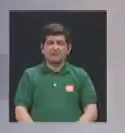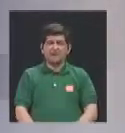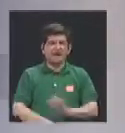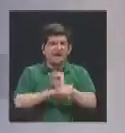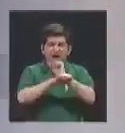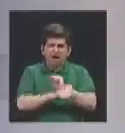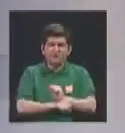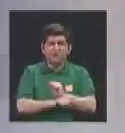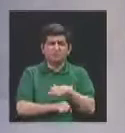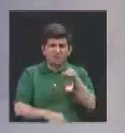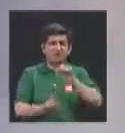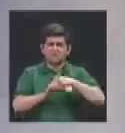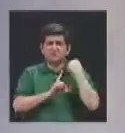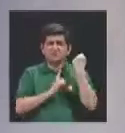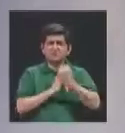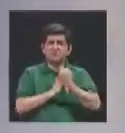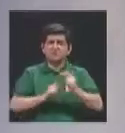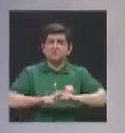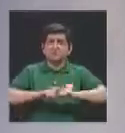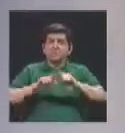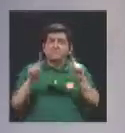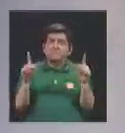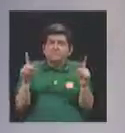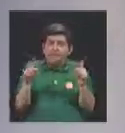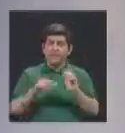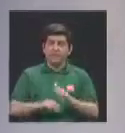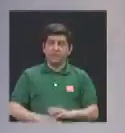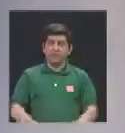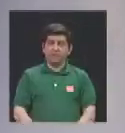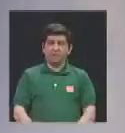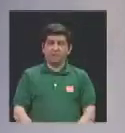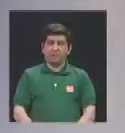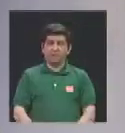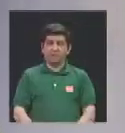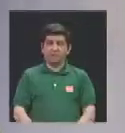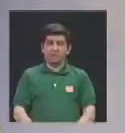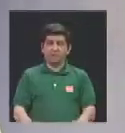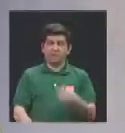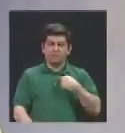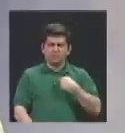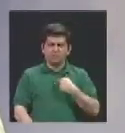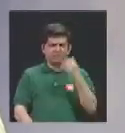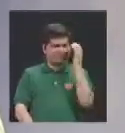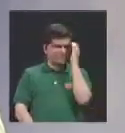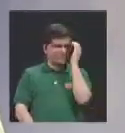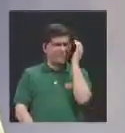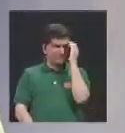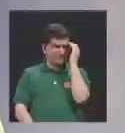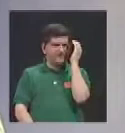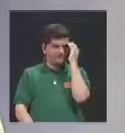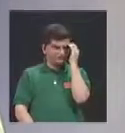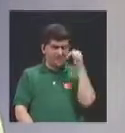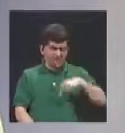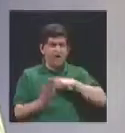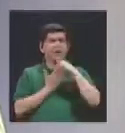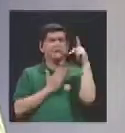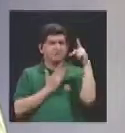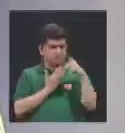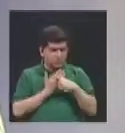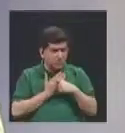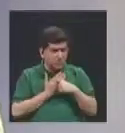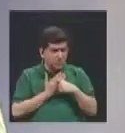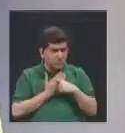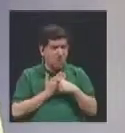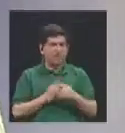definitivamente estamos acostumbrados a esto, pero me he informado que